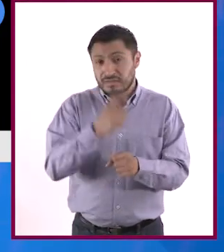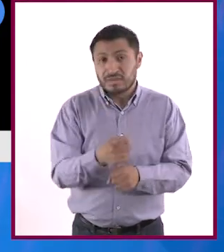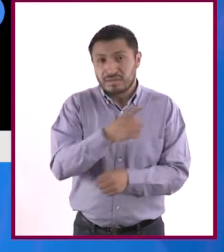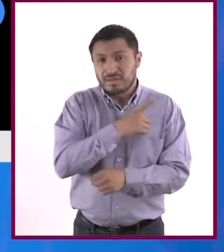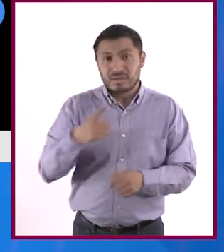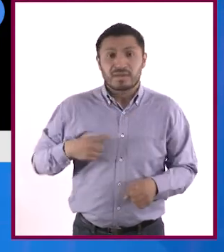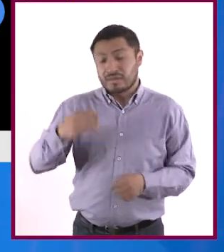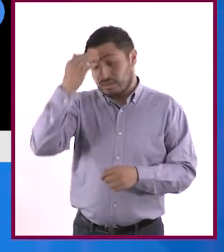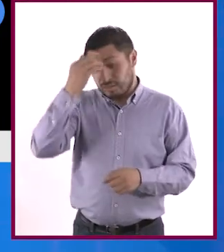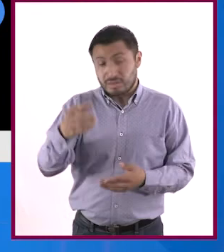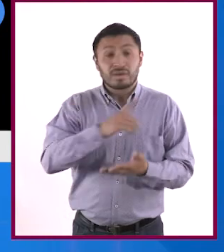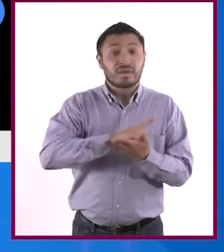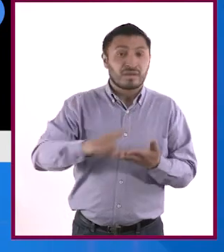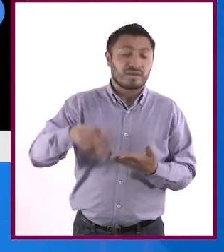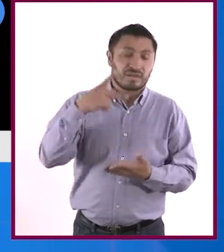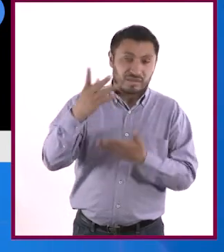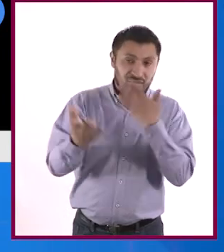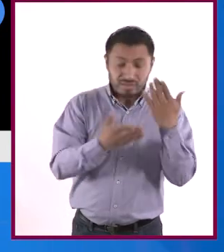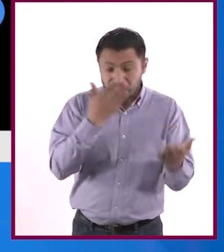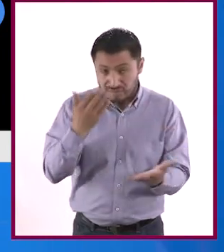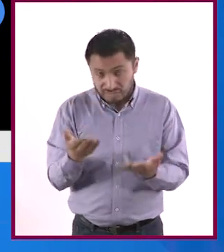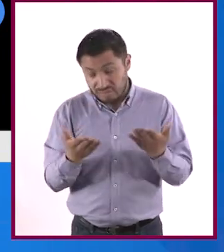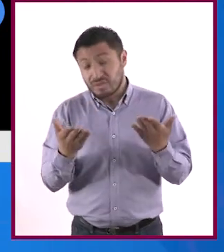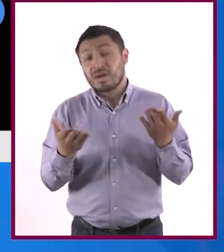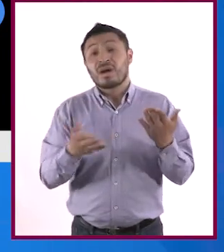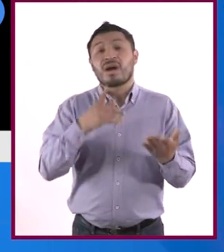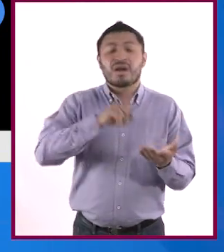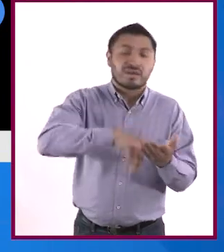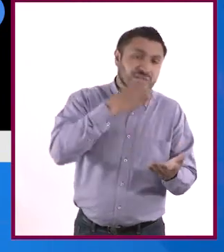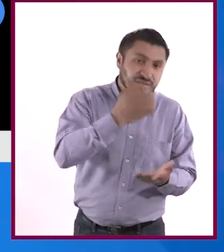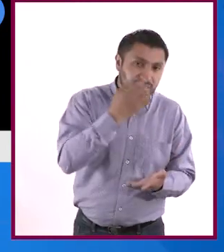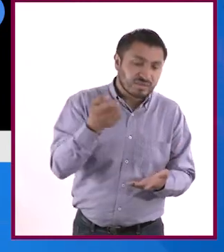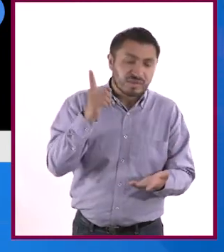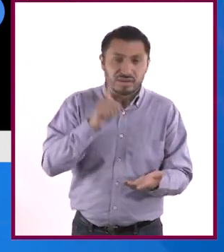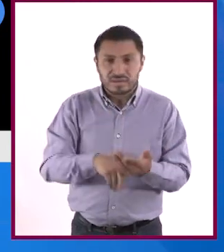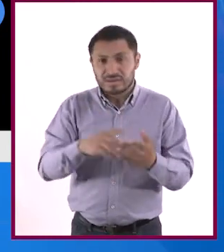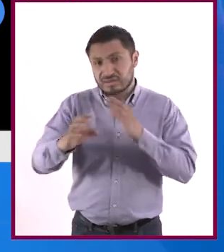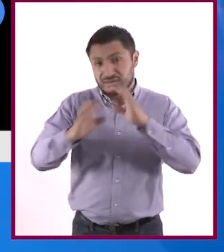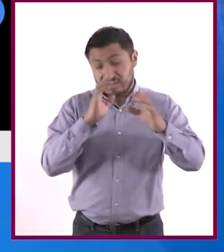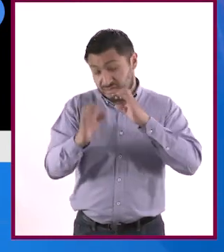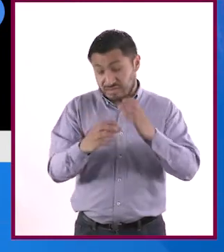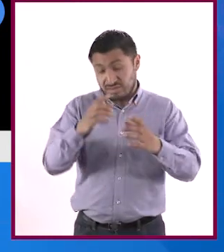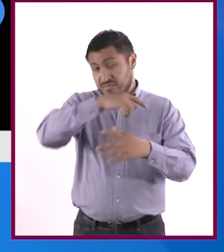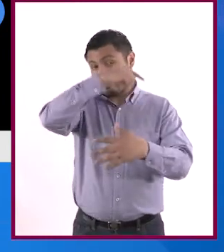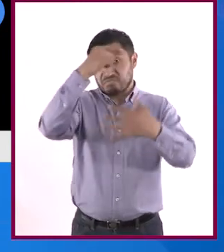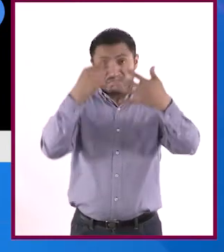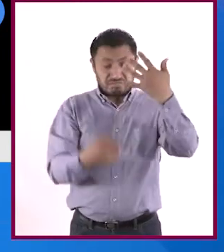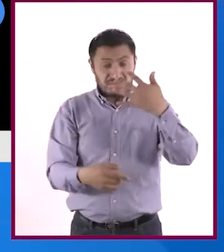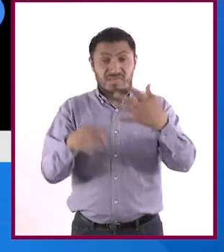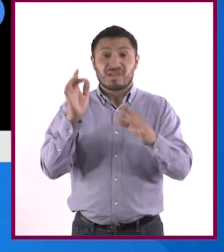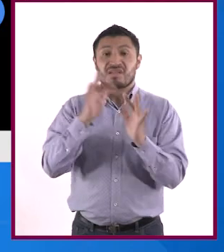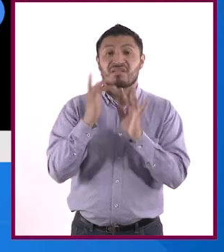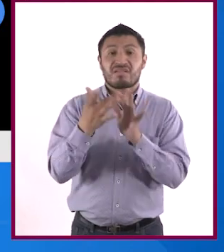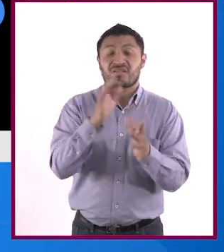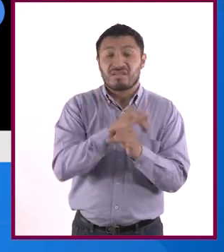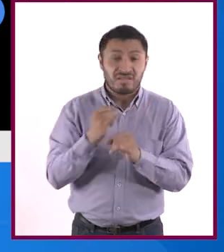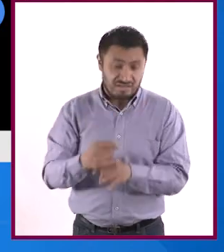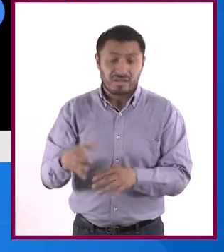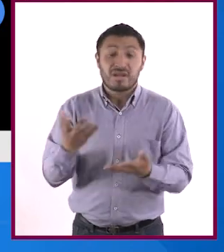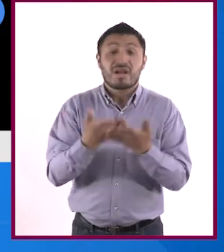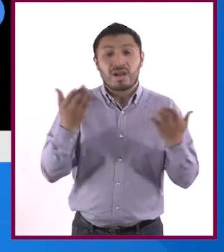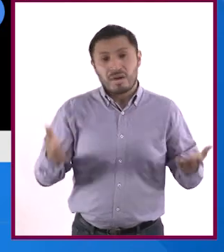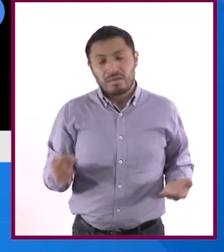que conocer sus derechos, estudiarlo, ¿no? En la escuela, en los medios de comunicación, en todo, en las redes sociales que ahora